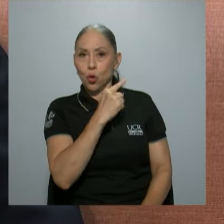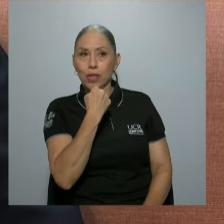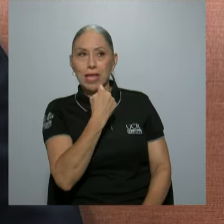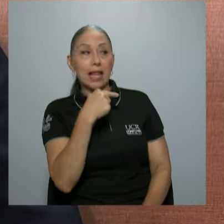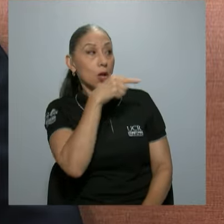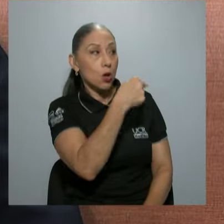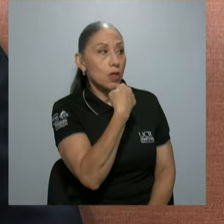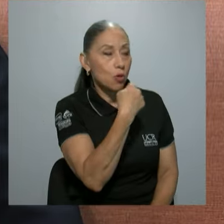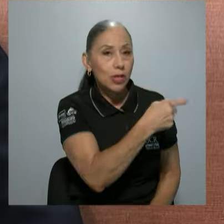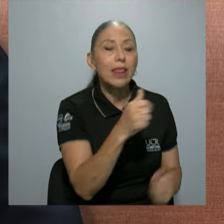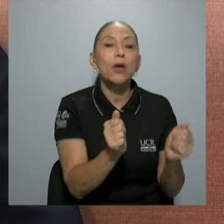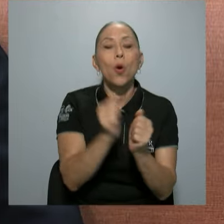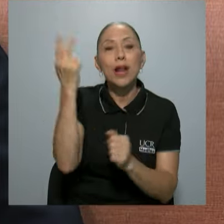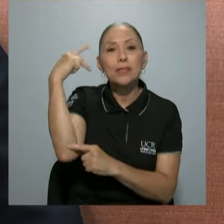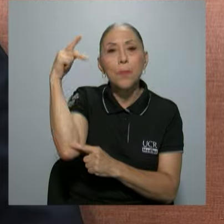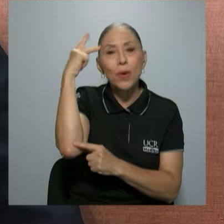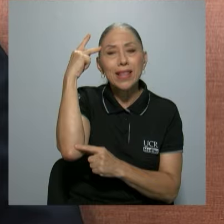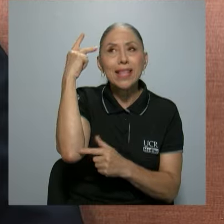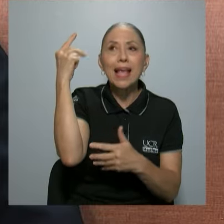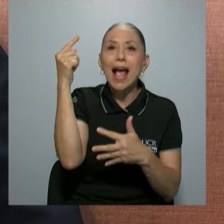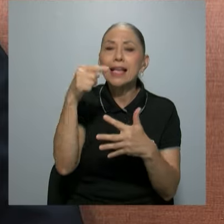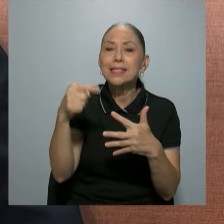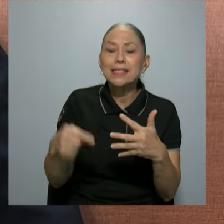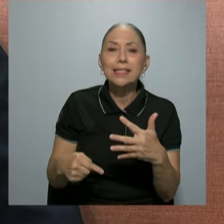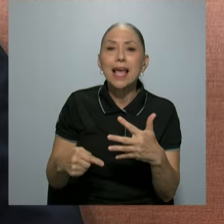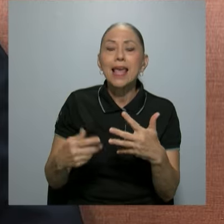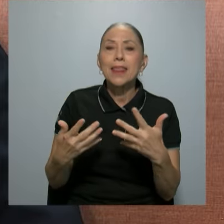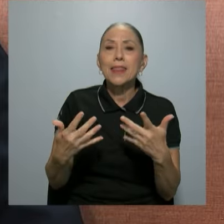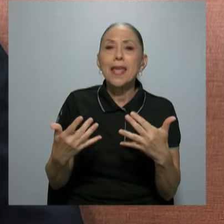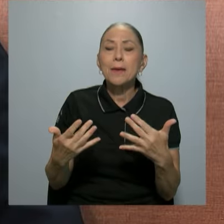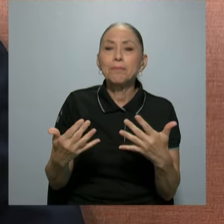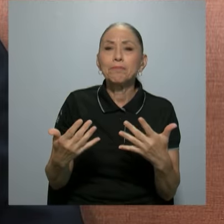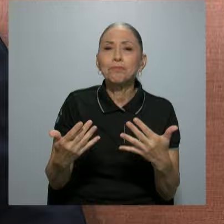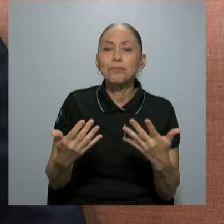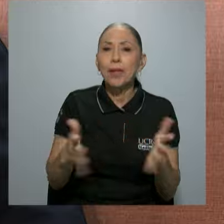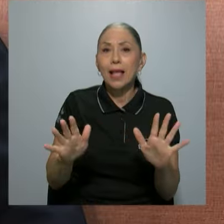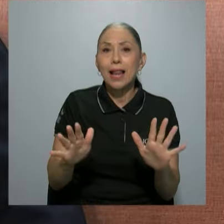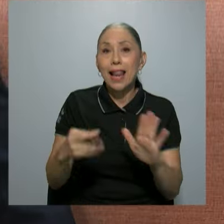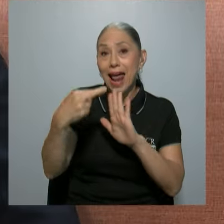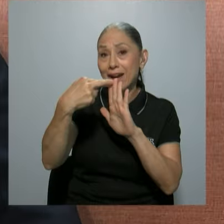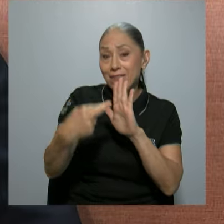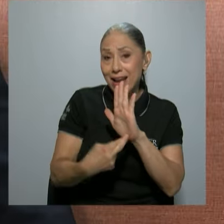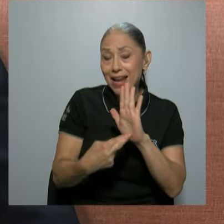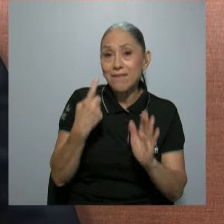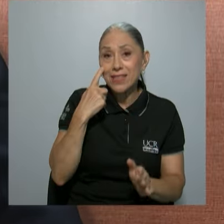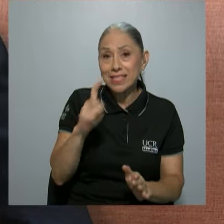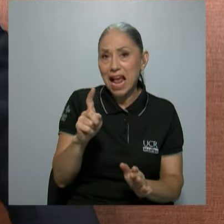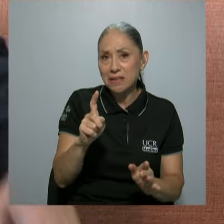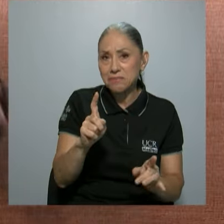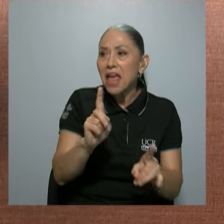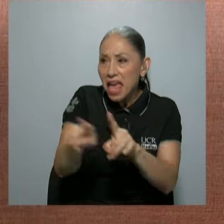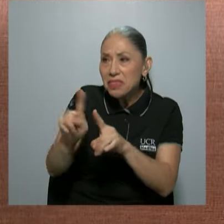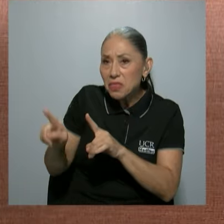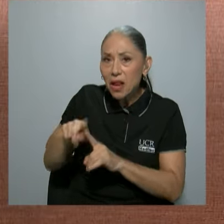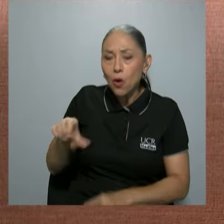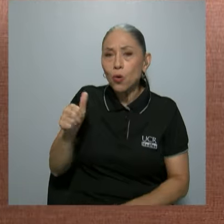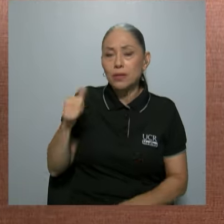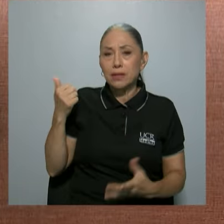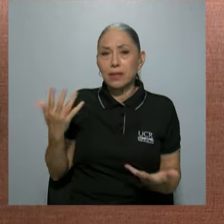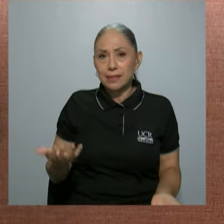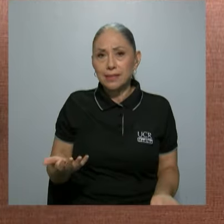las políticas, por ejemplo, de la regla fiscal, entre otras, ¿verdad? Que lo